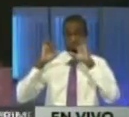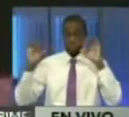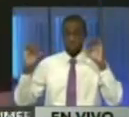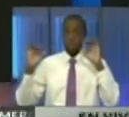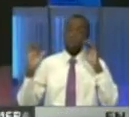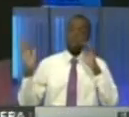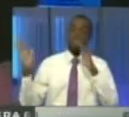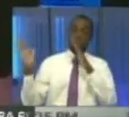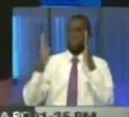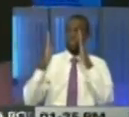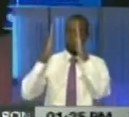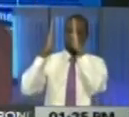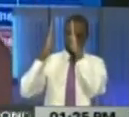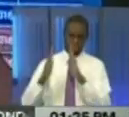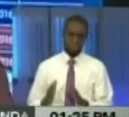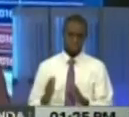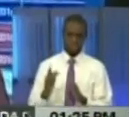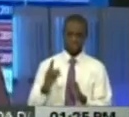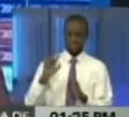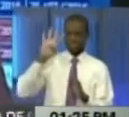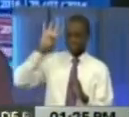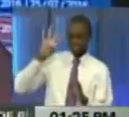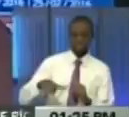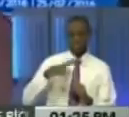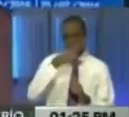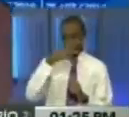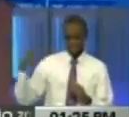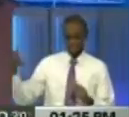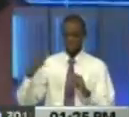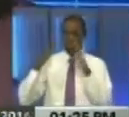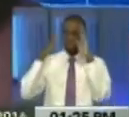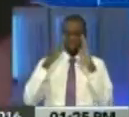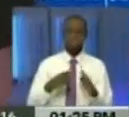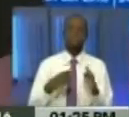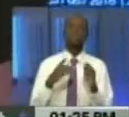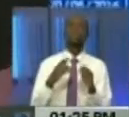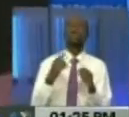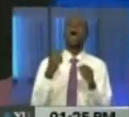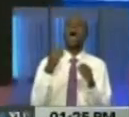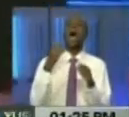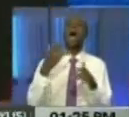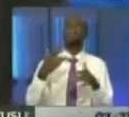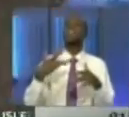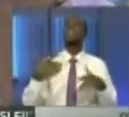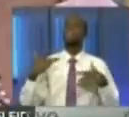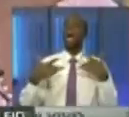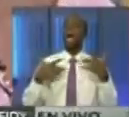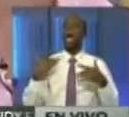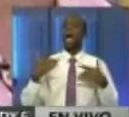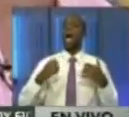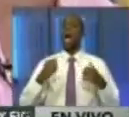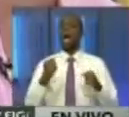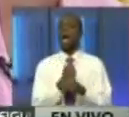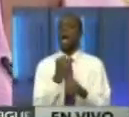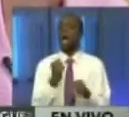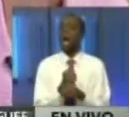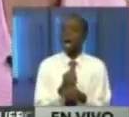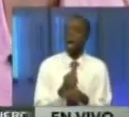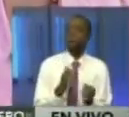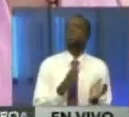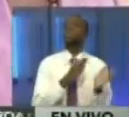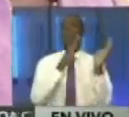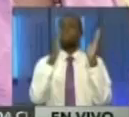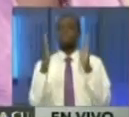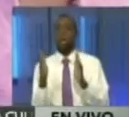columna, tenemos la descripción de la actividad, el responsable de la actividad, el artículo